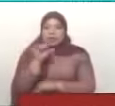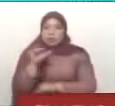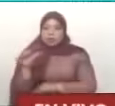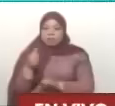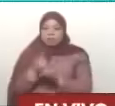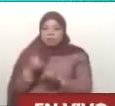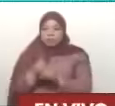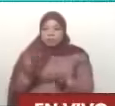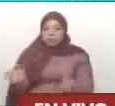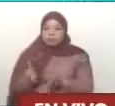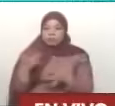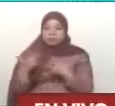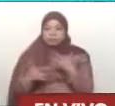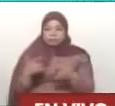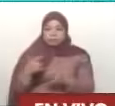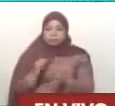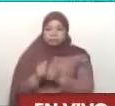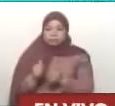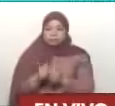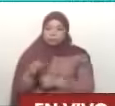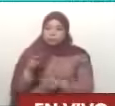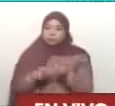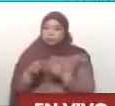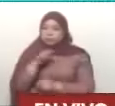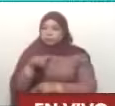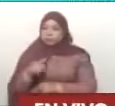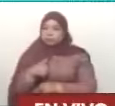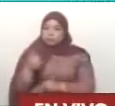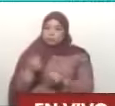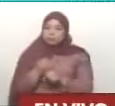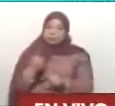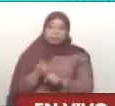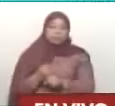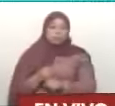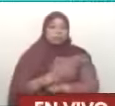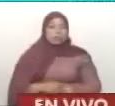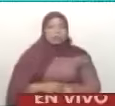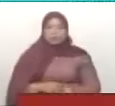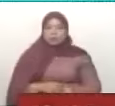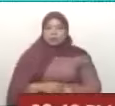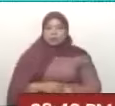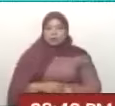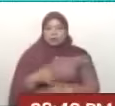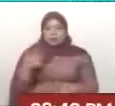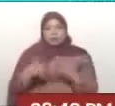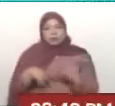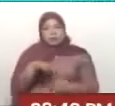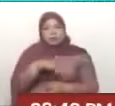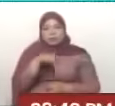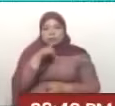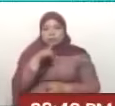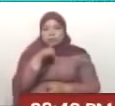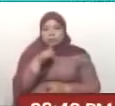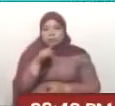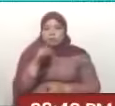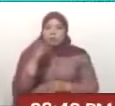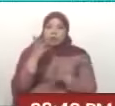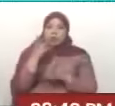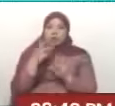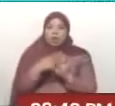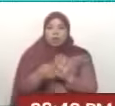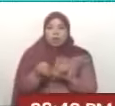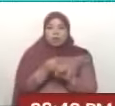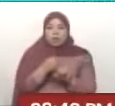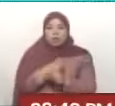vamos a impulsar, bueno, actividades recreativas en todos los espacios juveniles, que además también lo veníamos comentando y declarando. Por ejemplo, aquí en